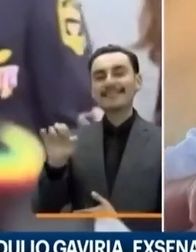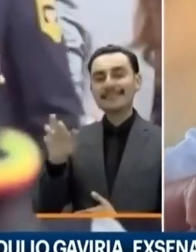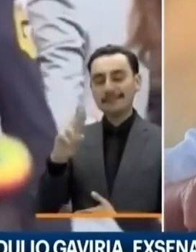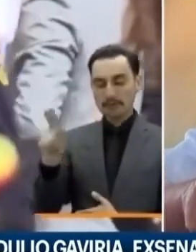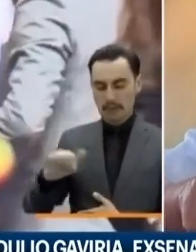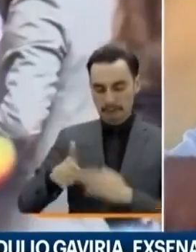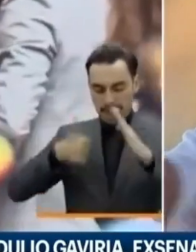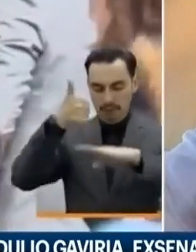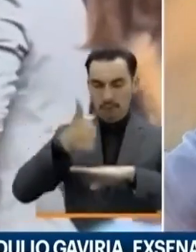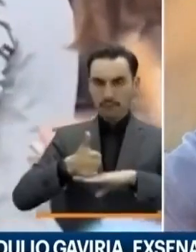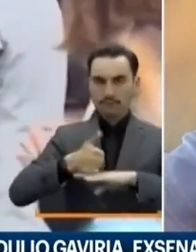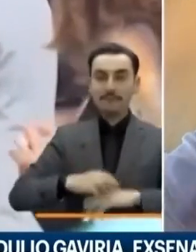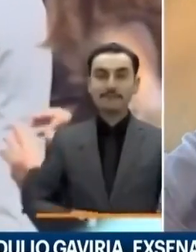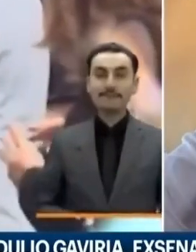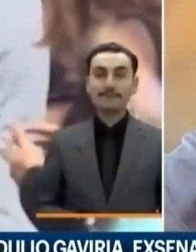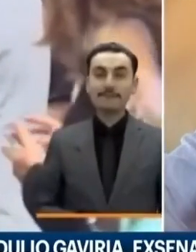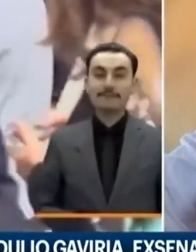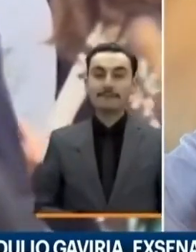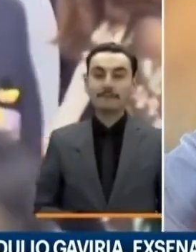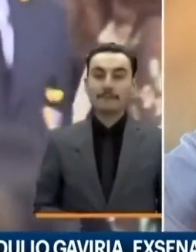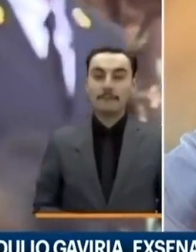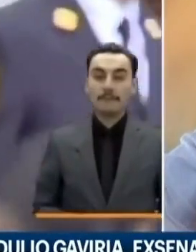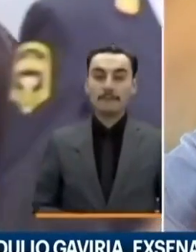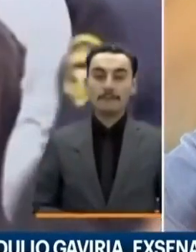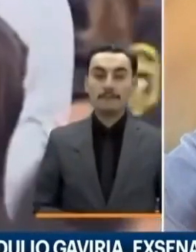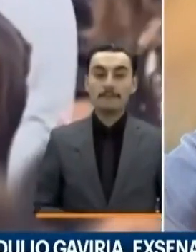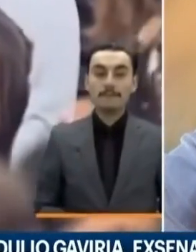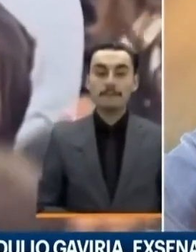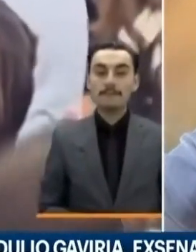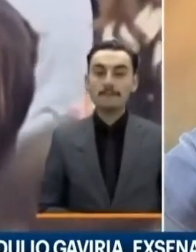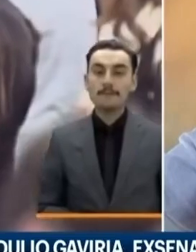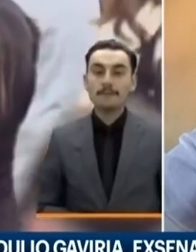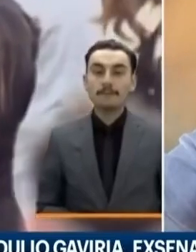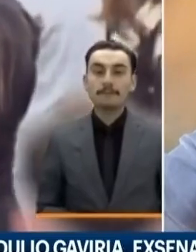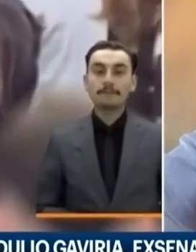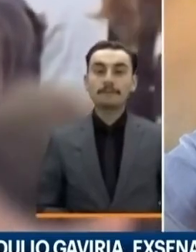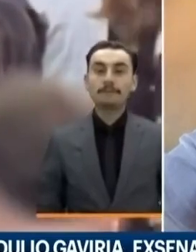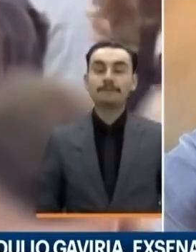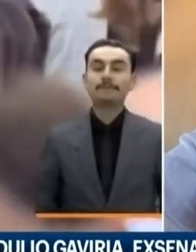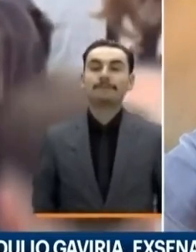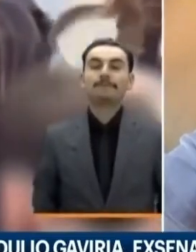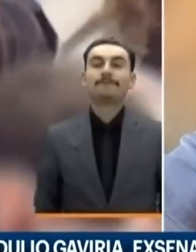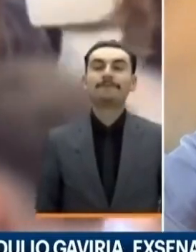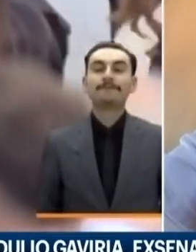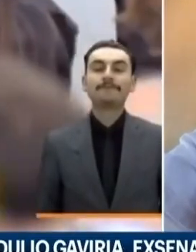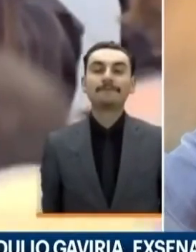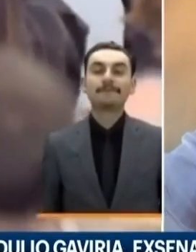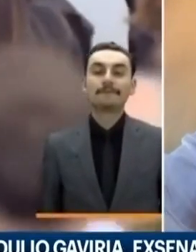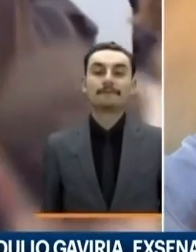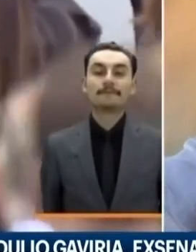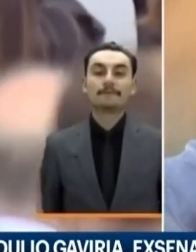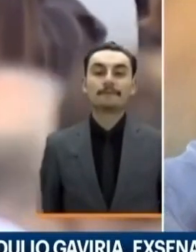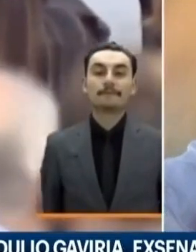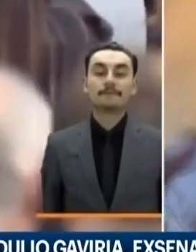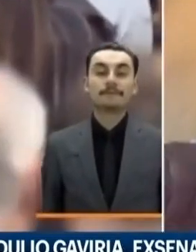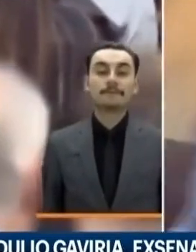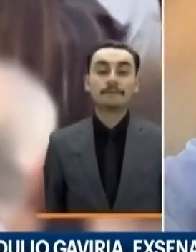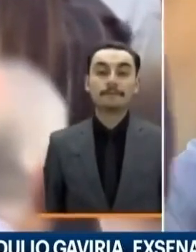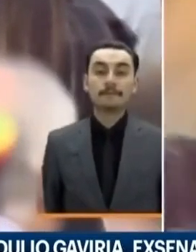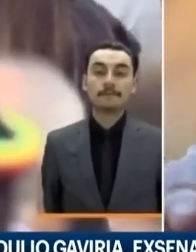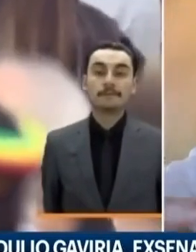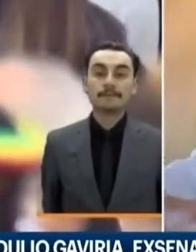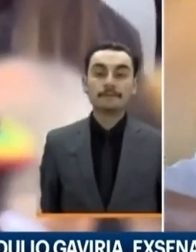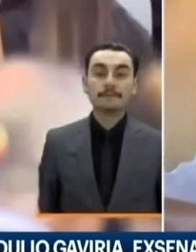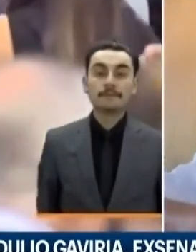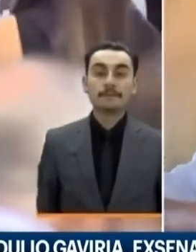como el hijo dice que el dinero fraudulento, ilegal, prohibido, entró a la campaña, que